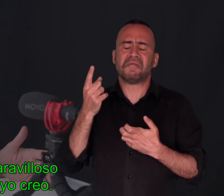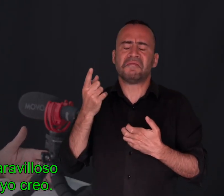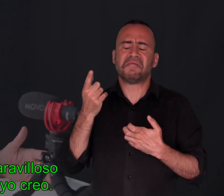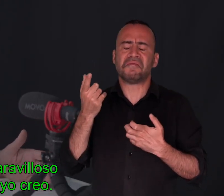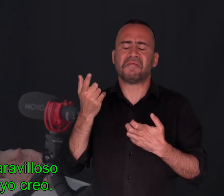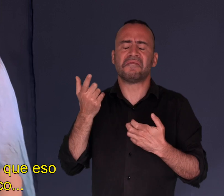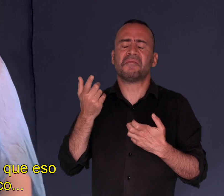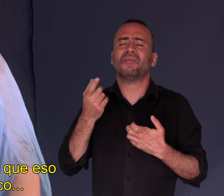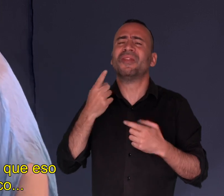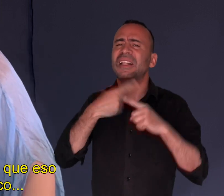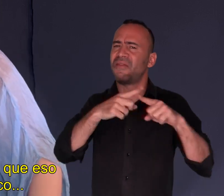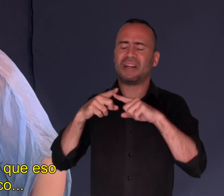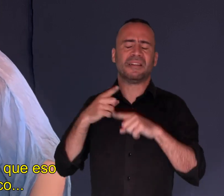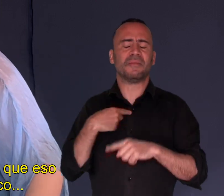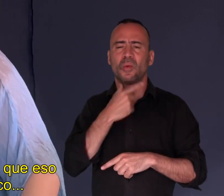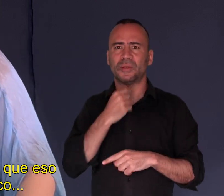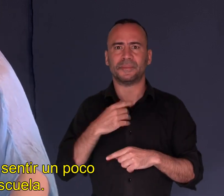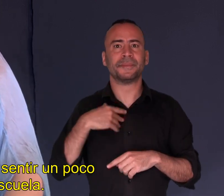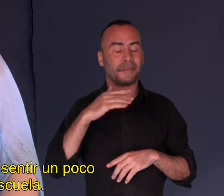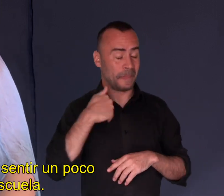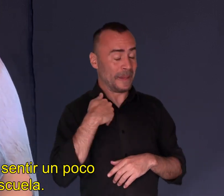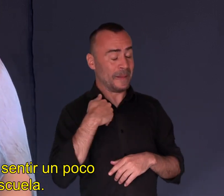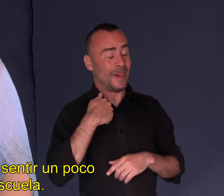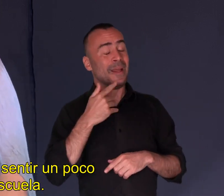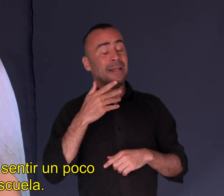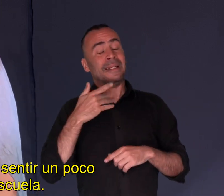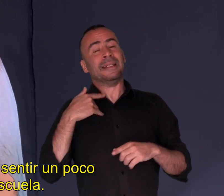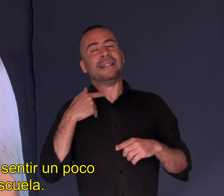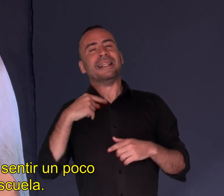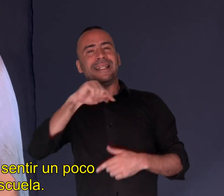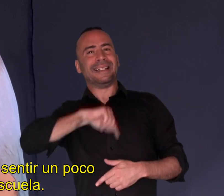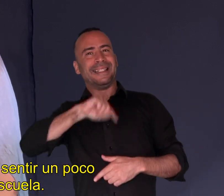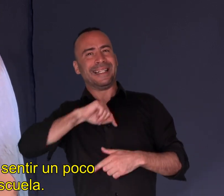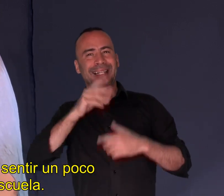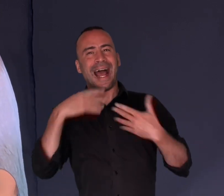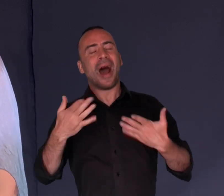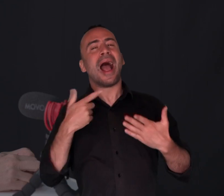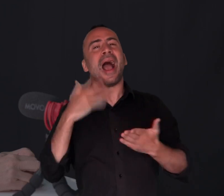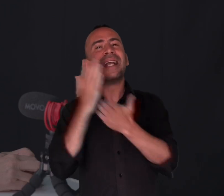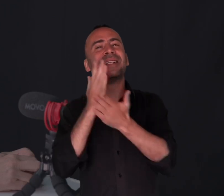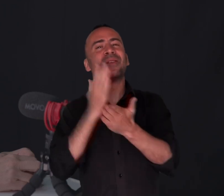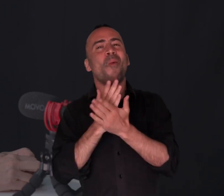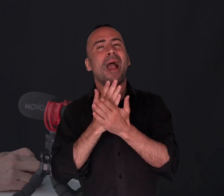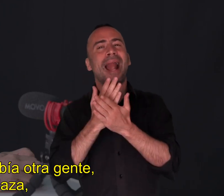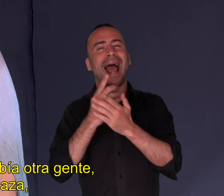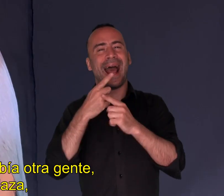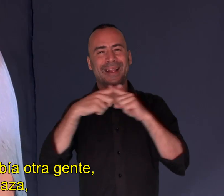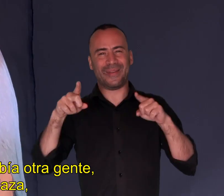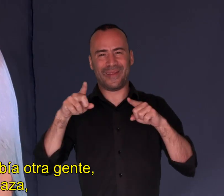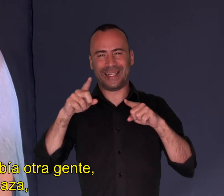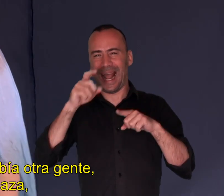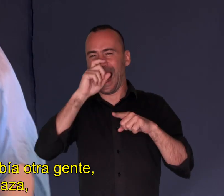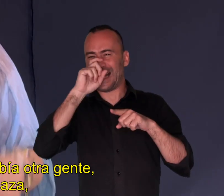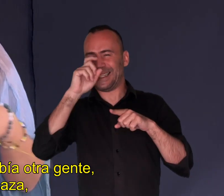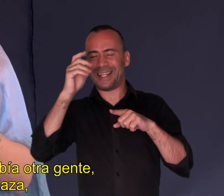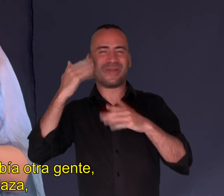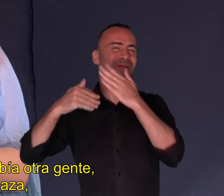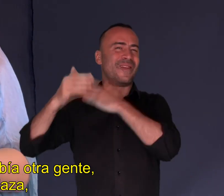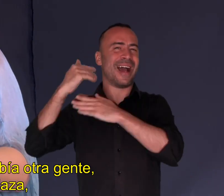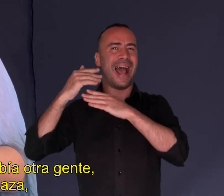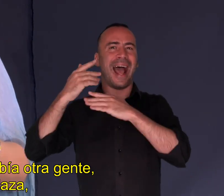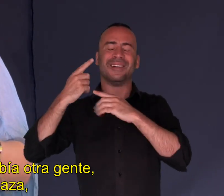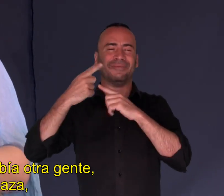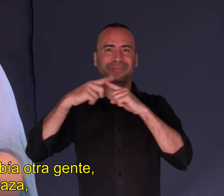artista yo creo Claro yo creo que es es un poco yo me empiezo a sentir un poco en la vieja escuela ya o sea porque vale